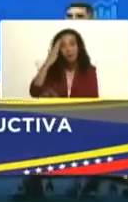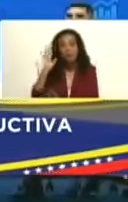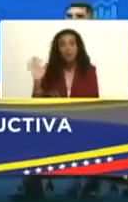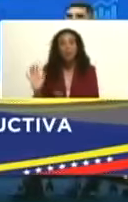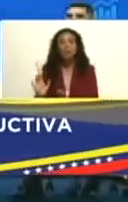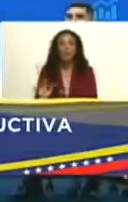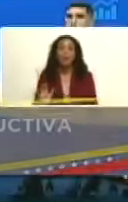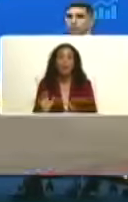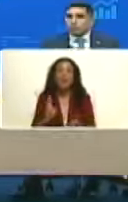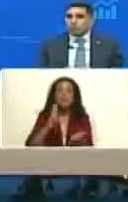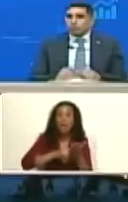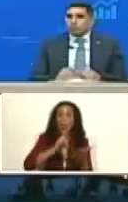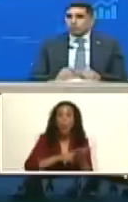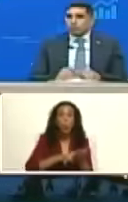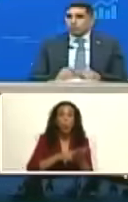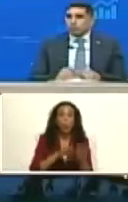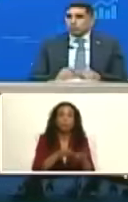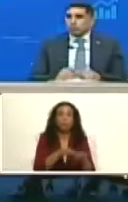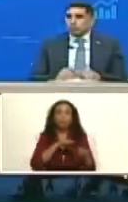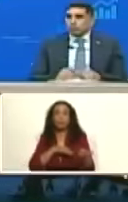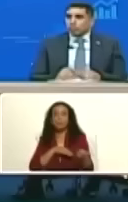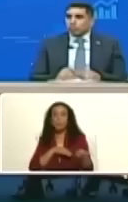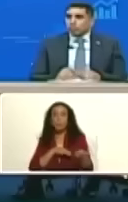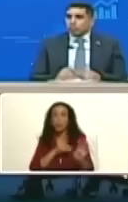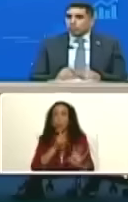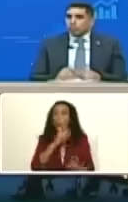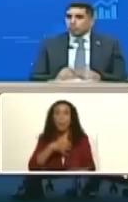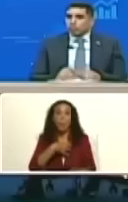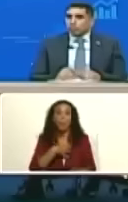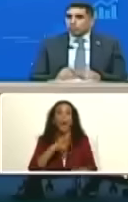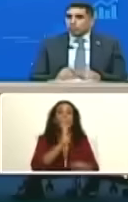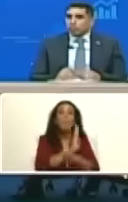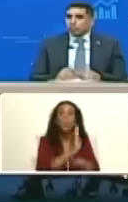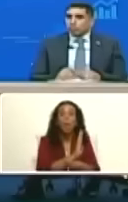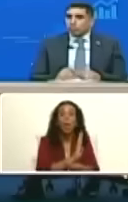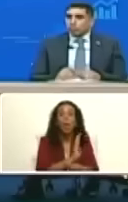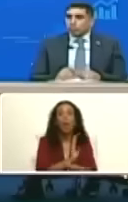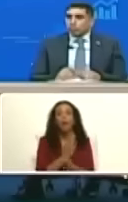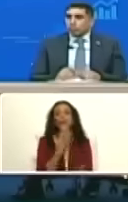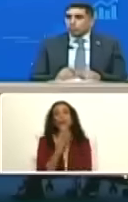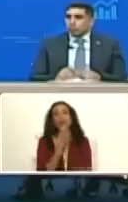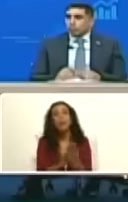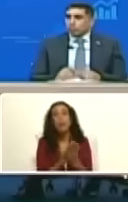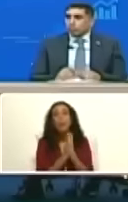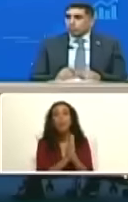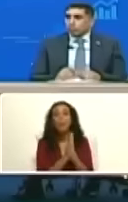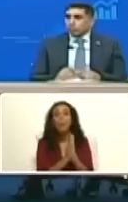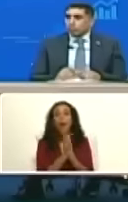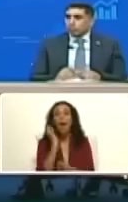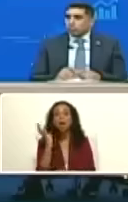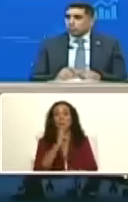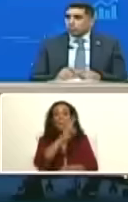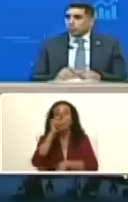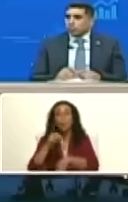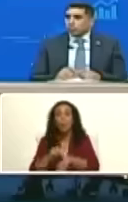El sector seguro se había rezagado en muchos aspectos y agradezco a la Asamblea